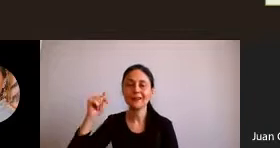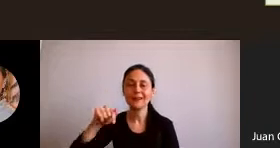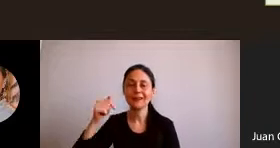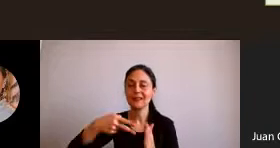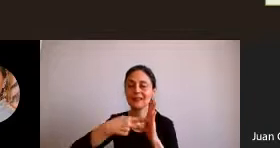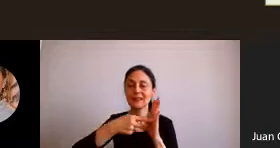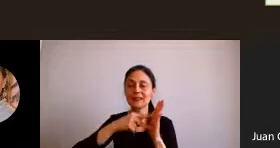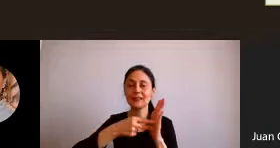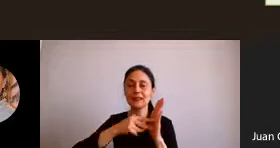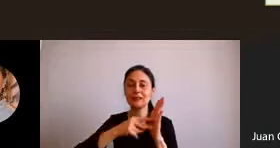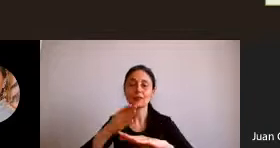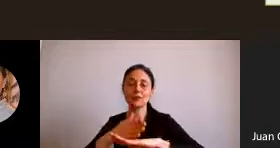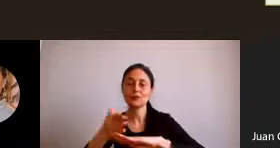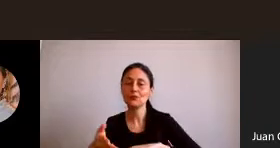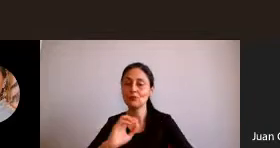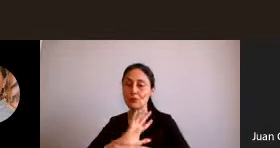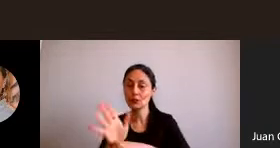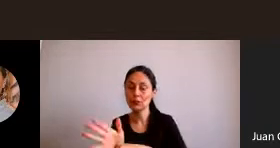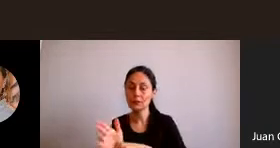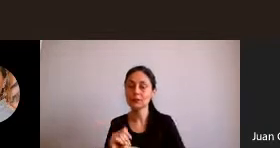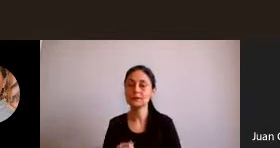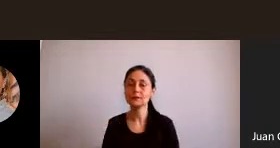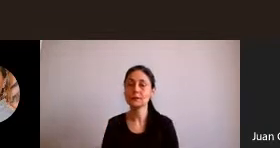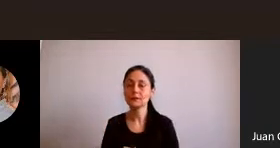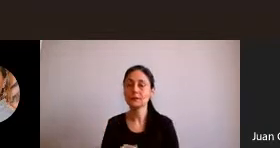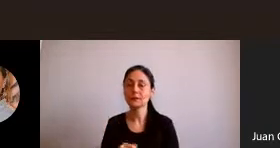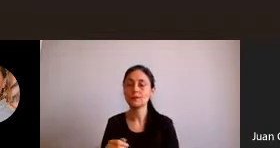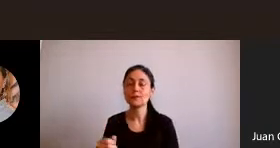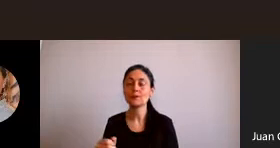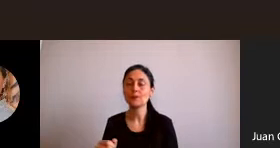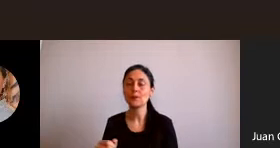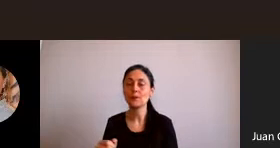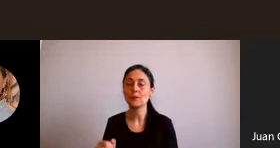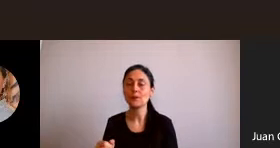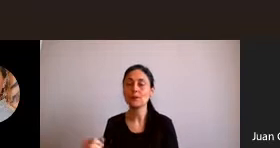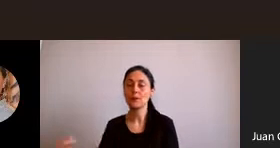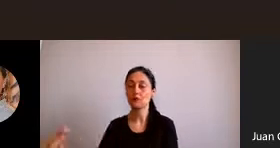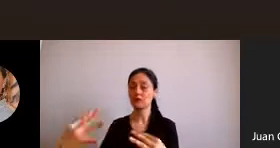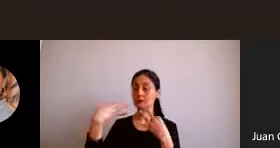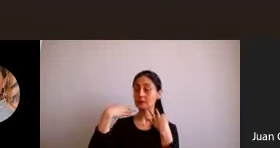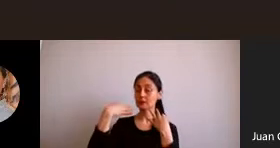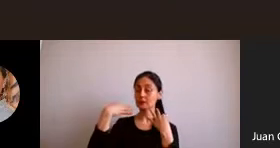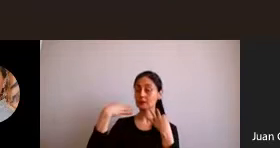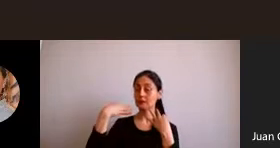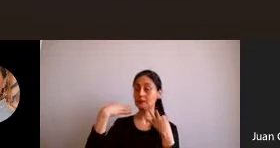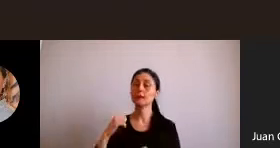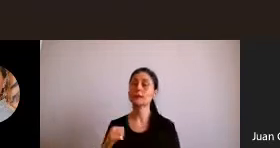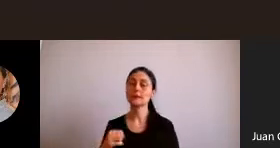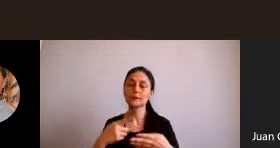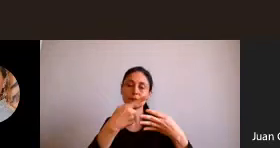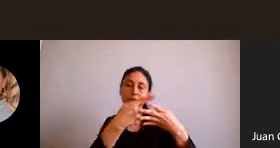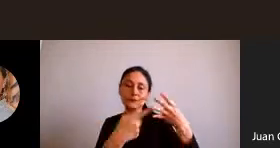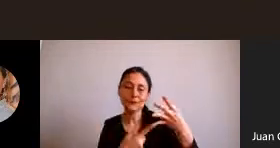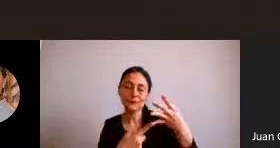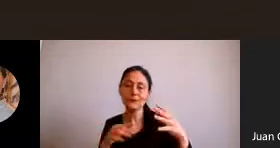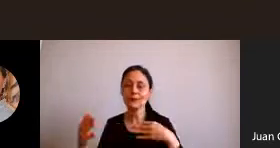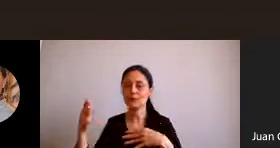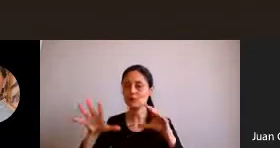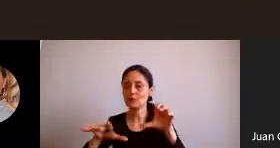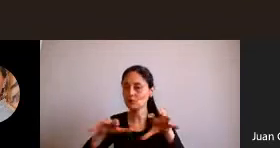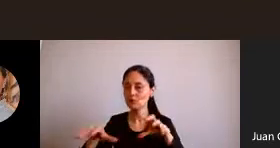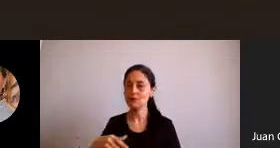post-UCI ya se sabe que puede, repercutir en distintos aspectos a nivel físico, como la disminución